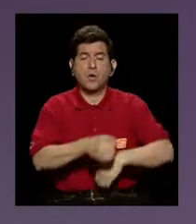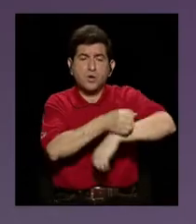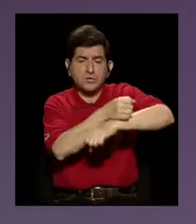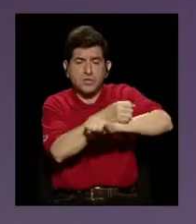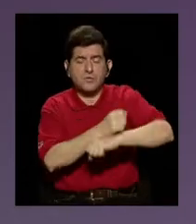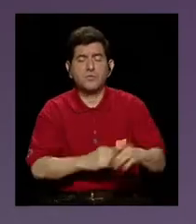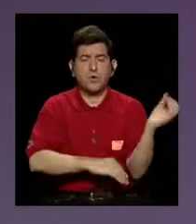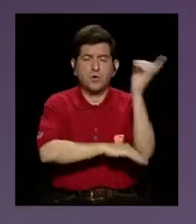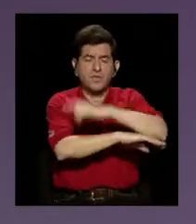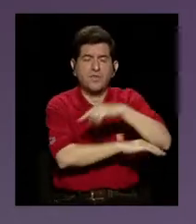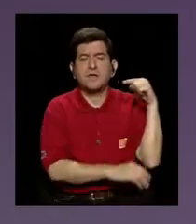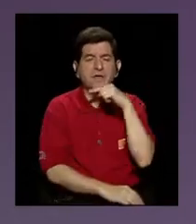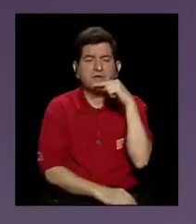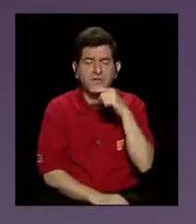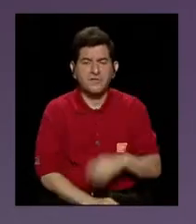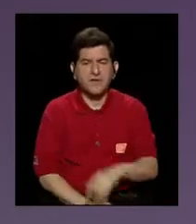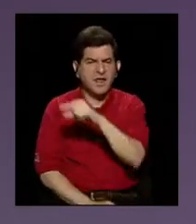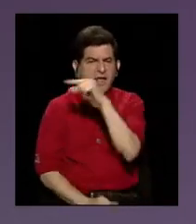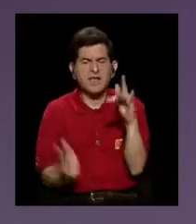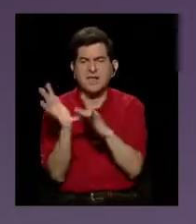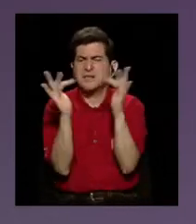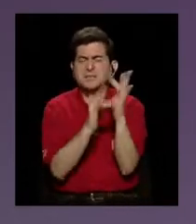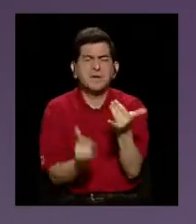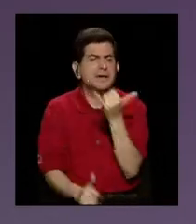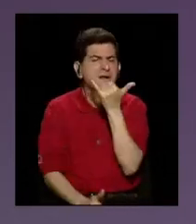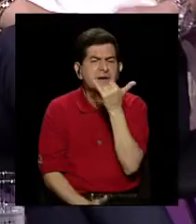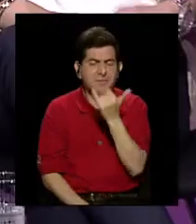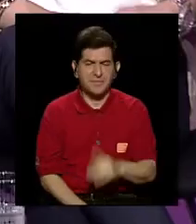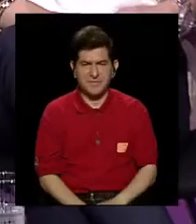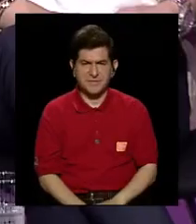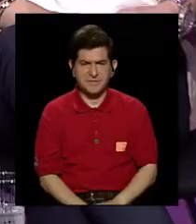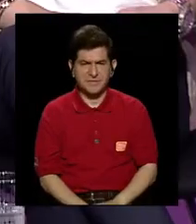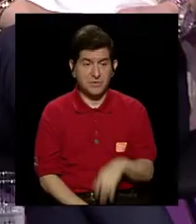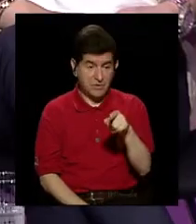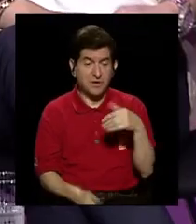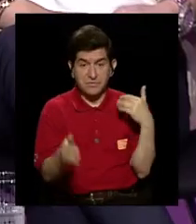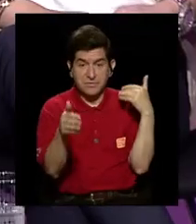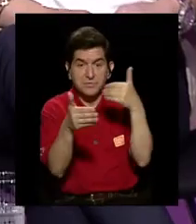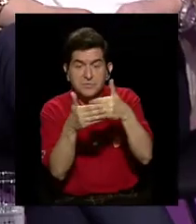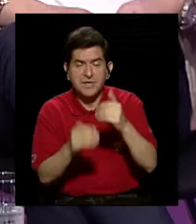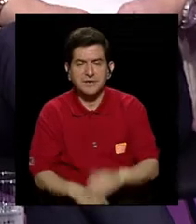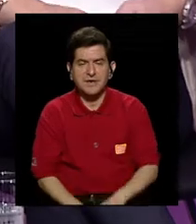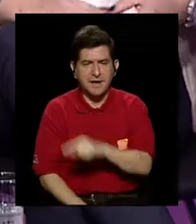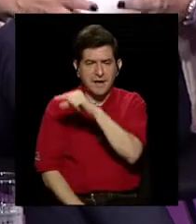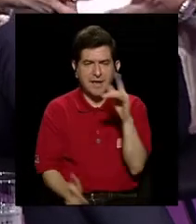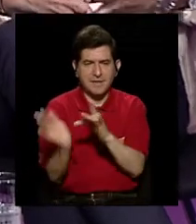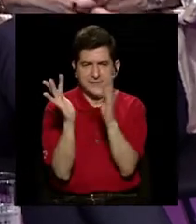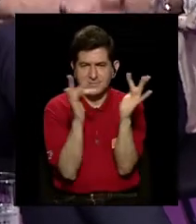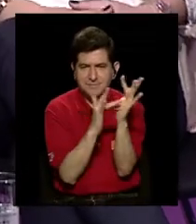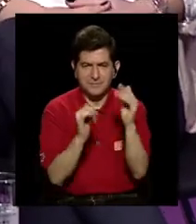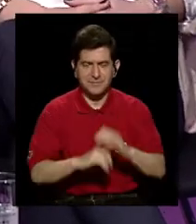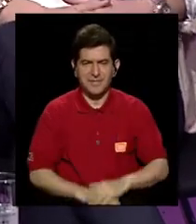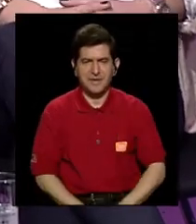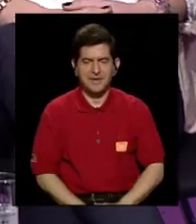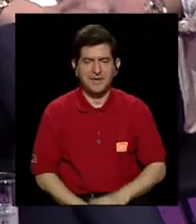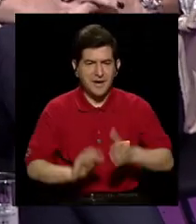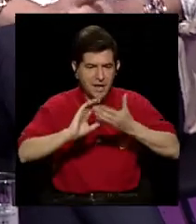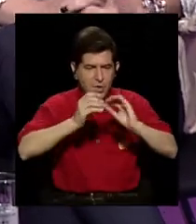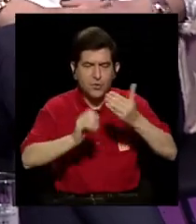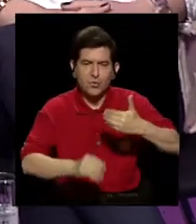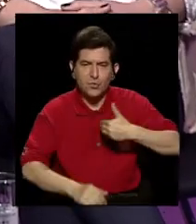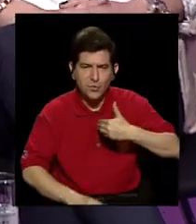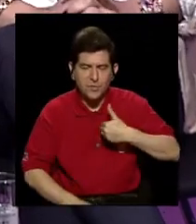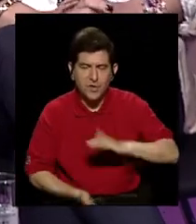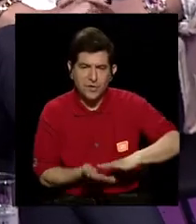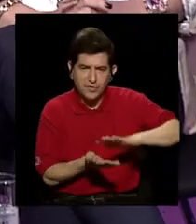fútbol, feriados. ¿Qué pasó en Semana Santa? Que lo tenemos reciente. En Semana Santa, bueno,